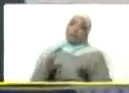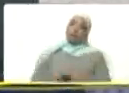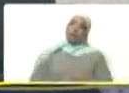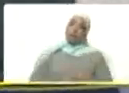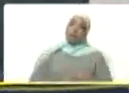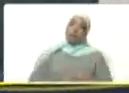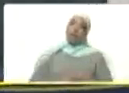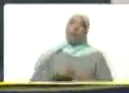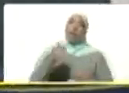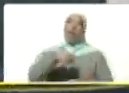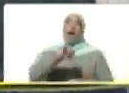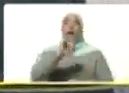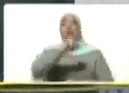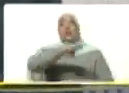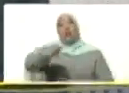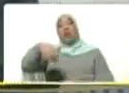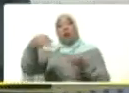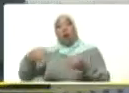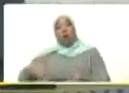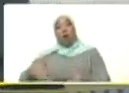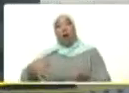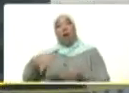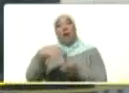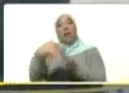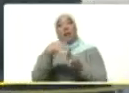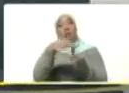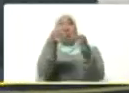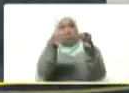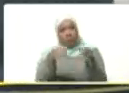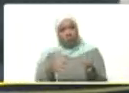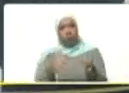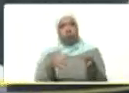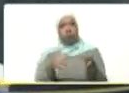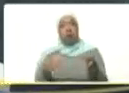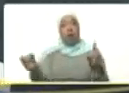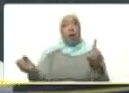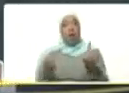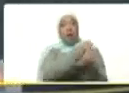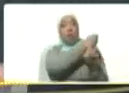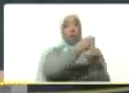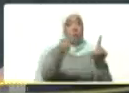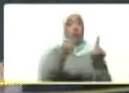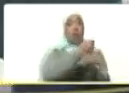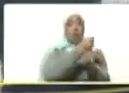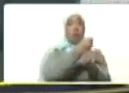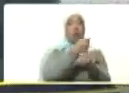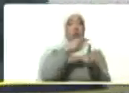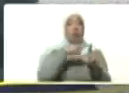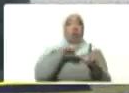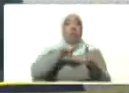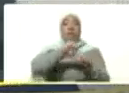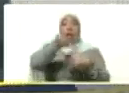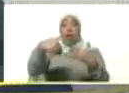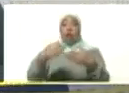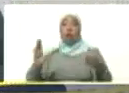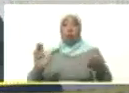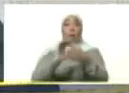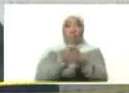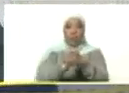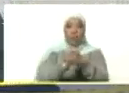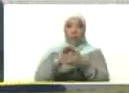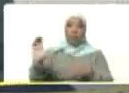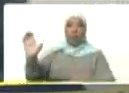Indeed, en realidad, struggle in solidarity la lucha por la solidaridad reduces the extent of